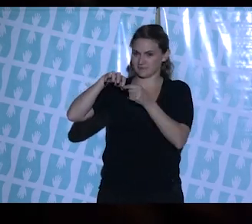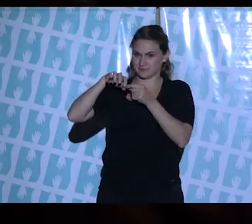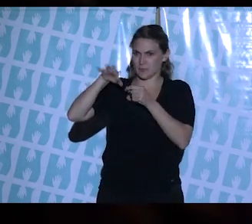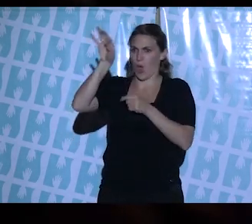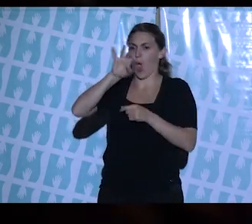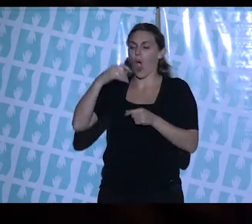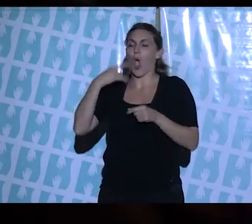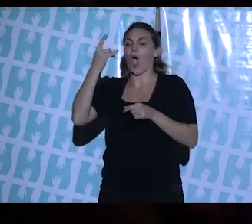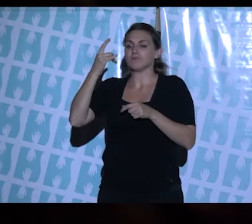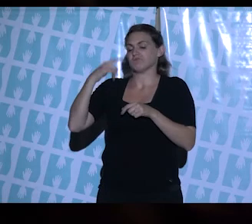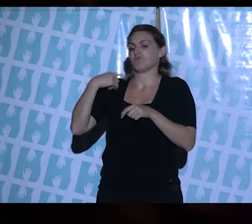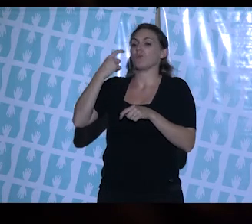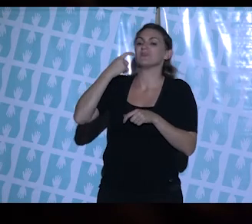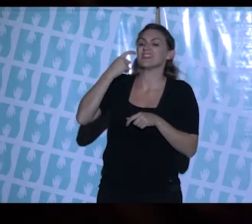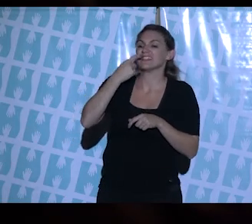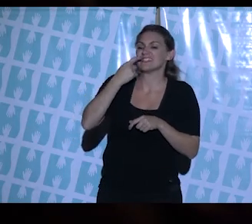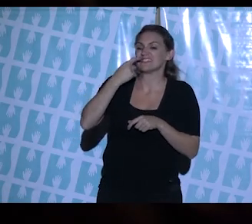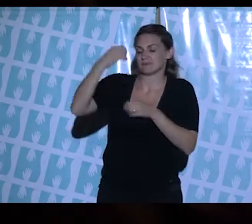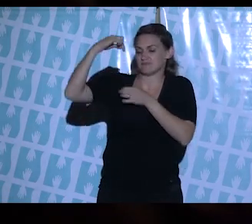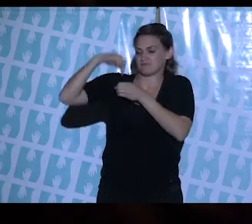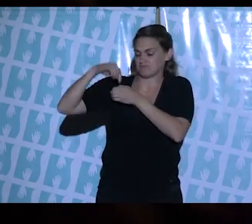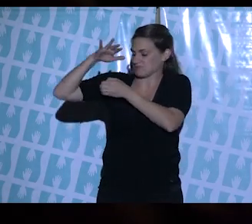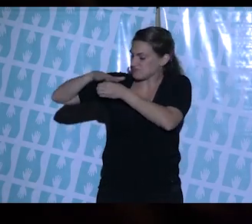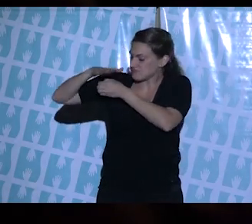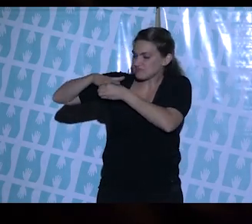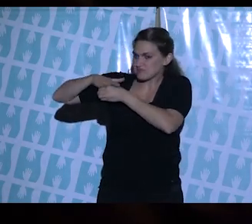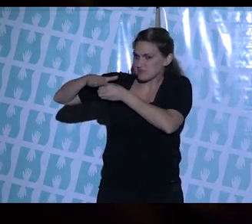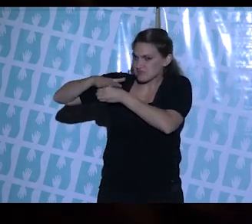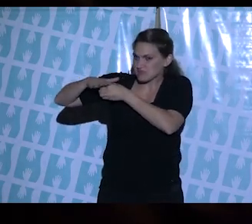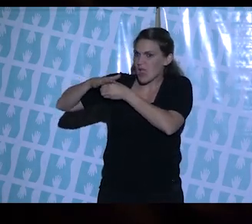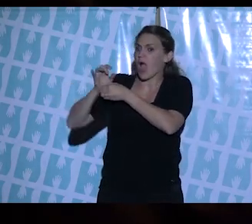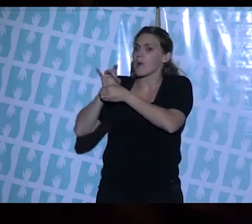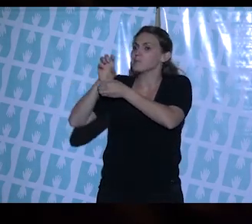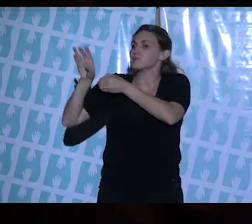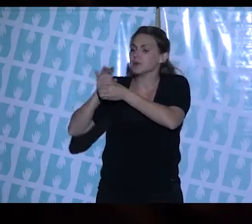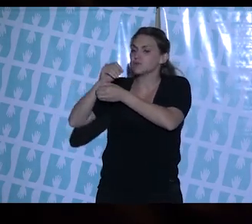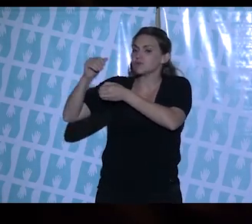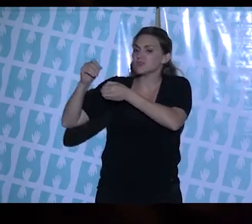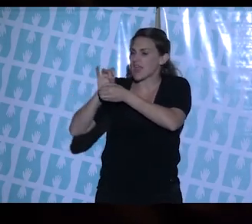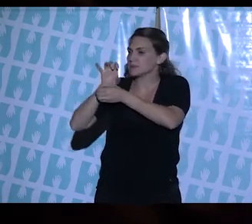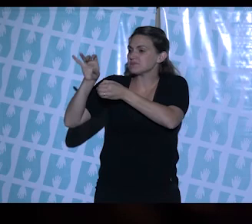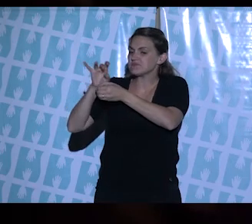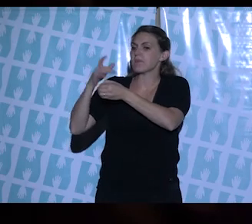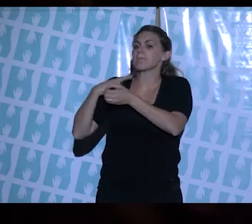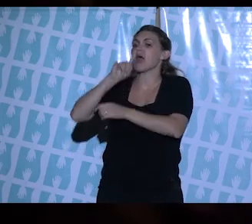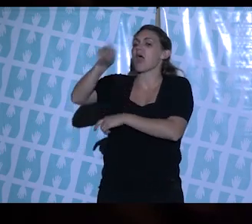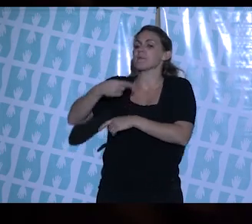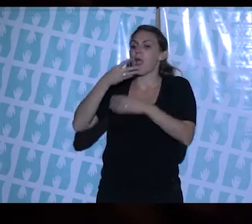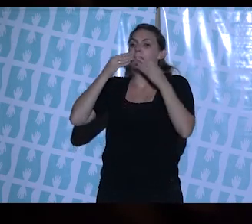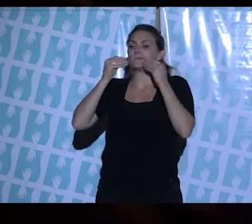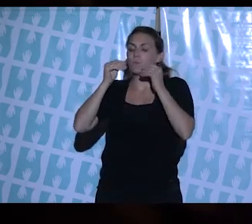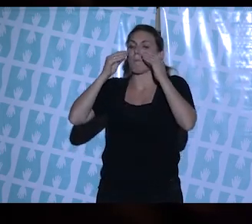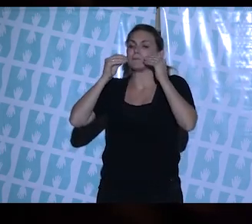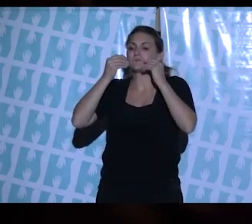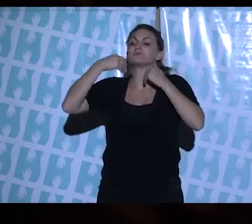una muela que va liberando constantemente la sustancia esta para lograr justamente